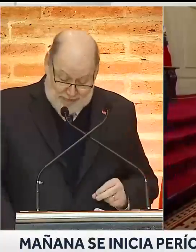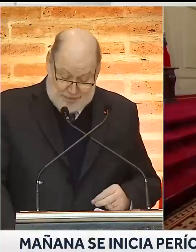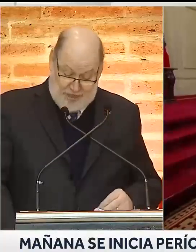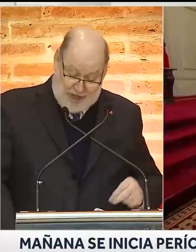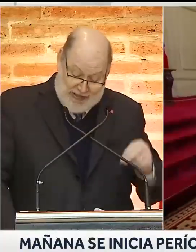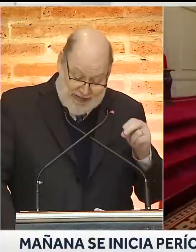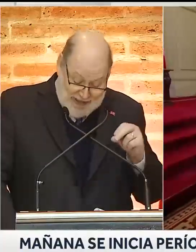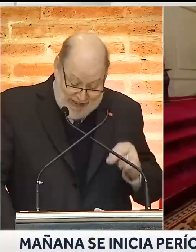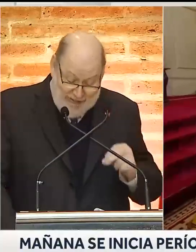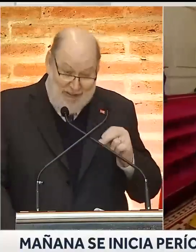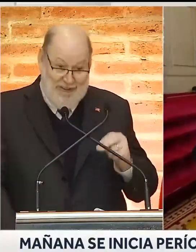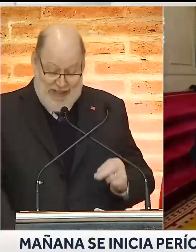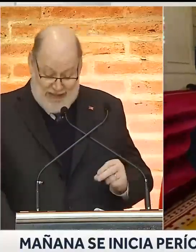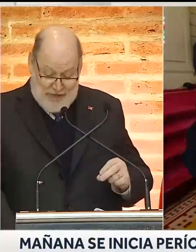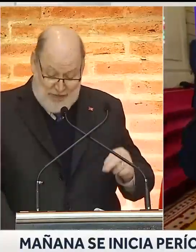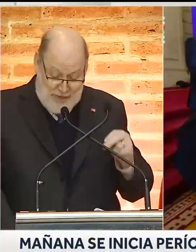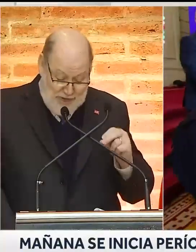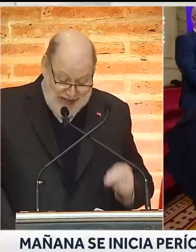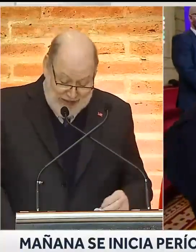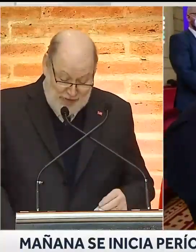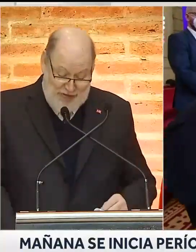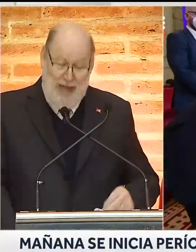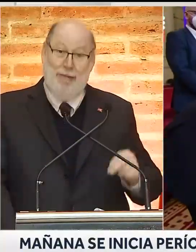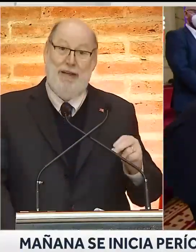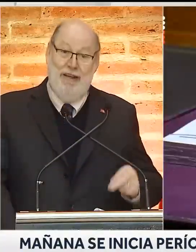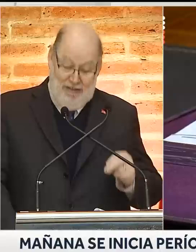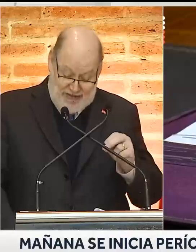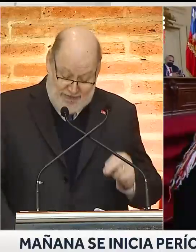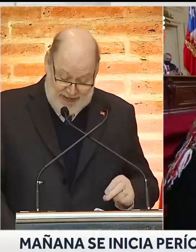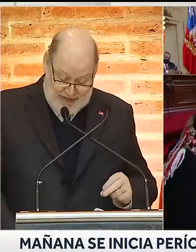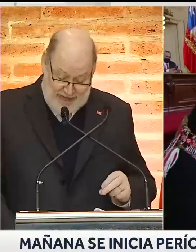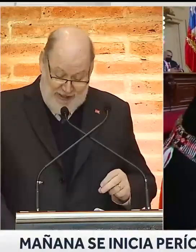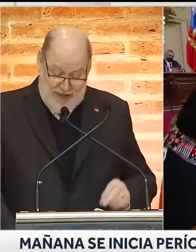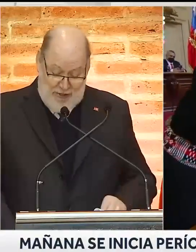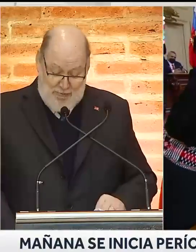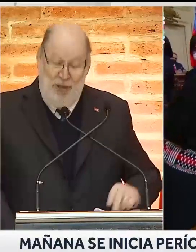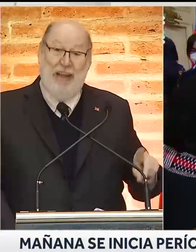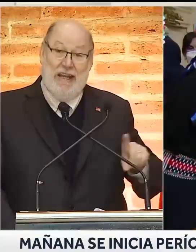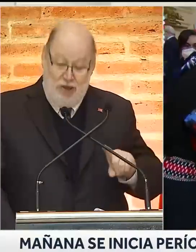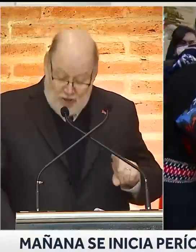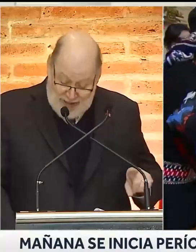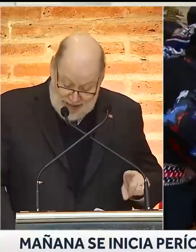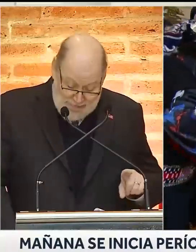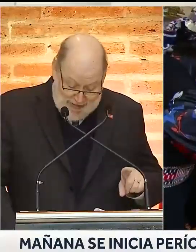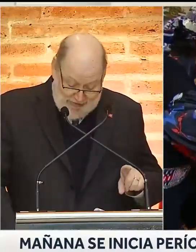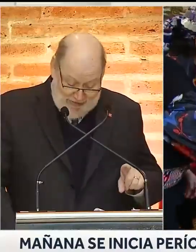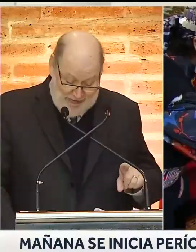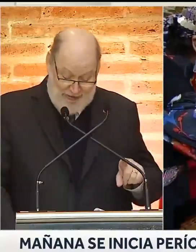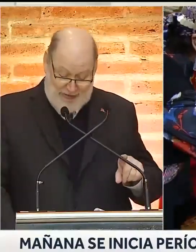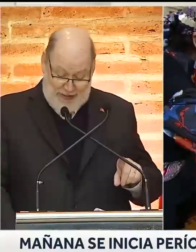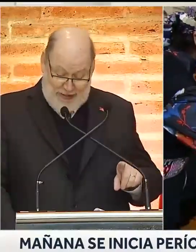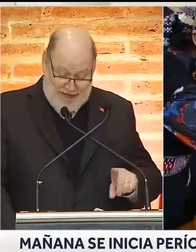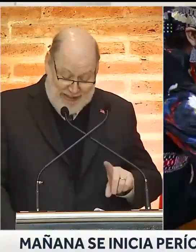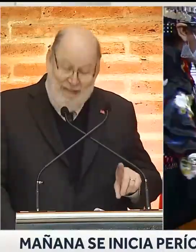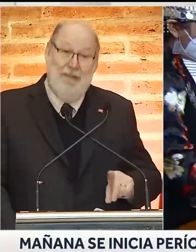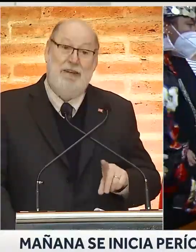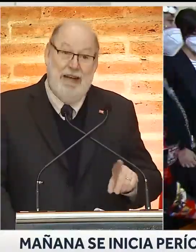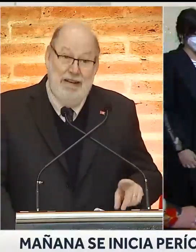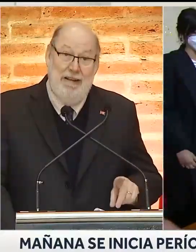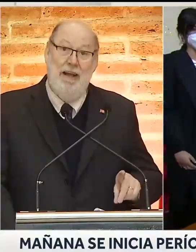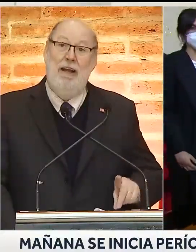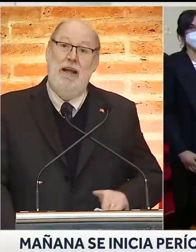elector deberá revisar sus datos a partir de esa fecha, porque todas las mesas